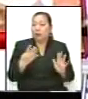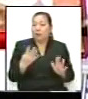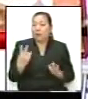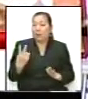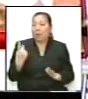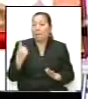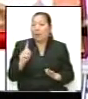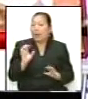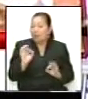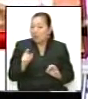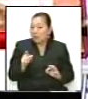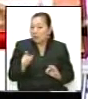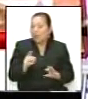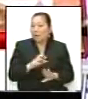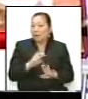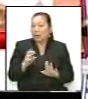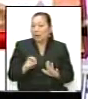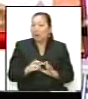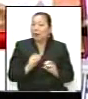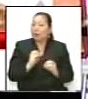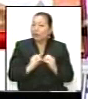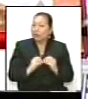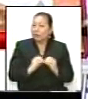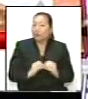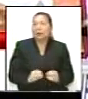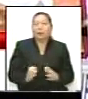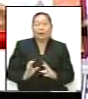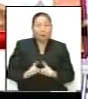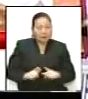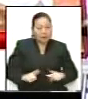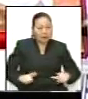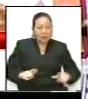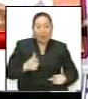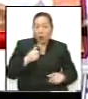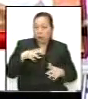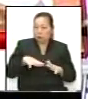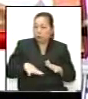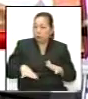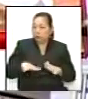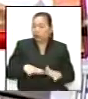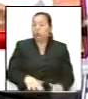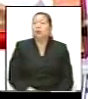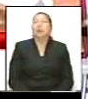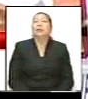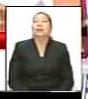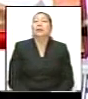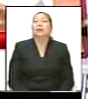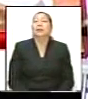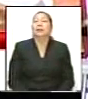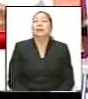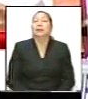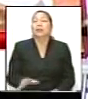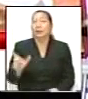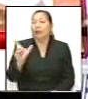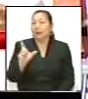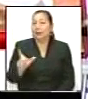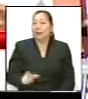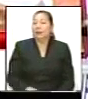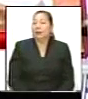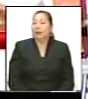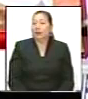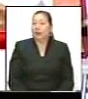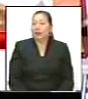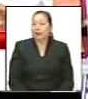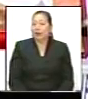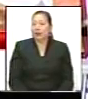3.260.194 para el mismo proyecto, reparación de laguna de tratamiento de aguas residuales en EMAPA Cañete, distrito de Quilmaná,